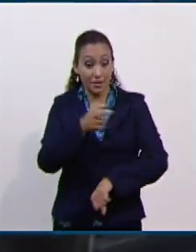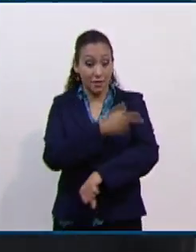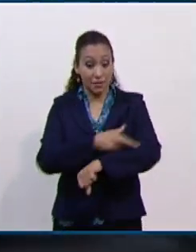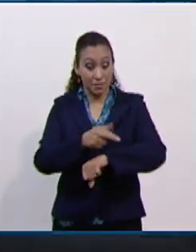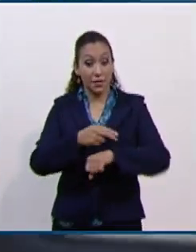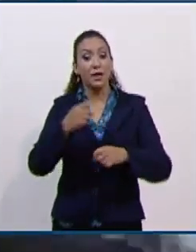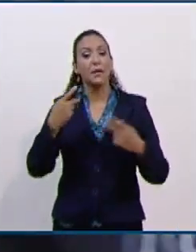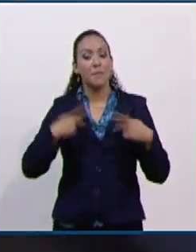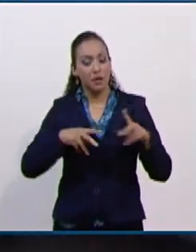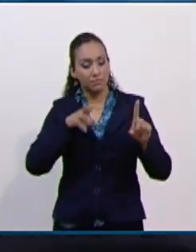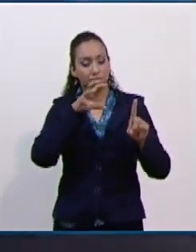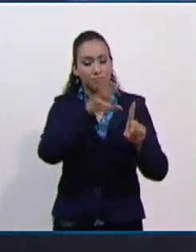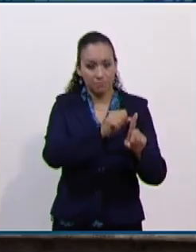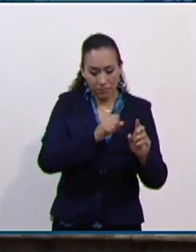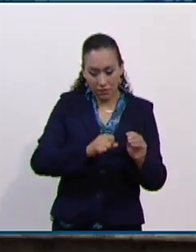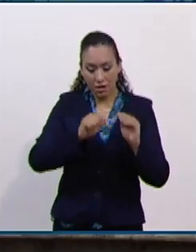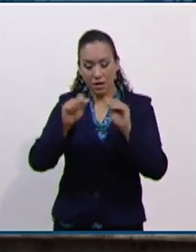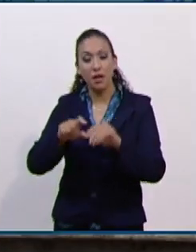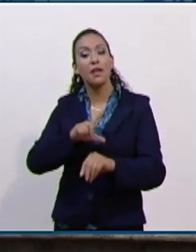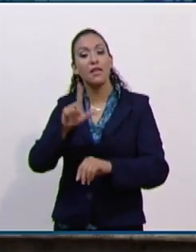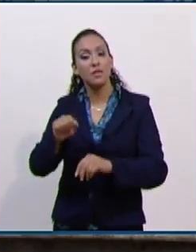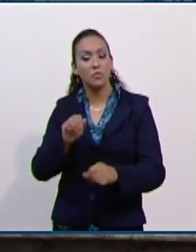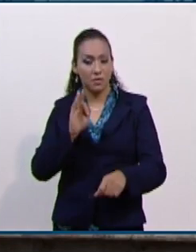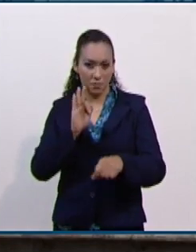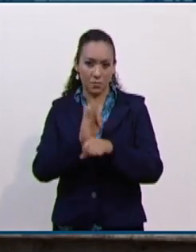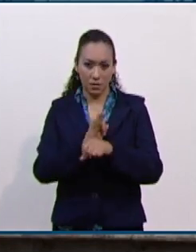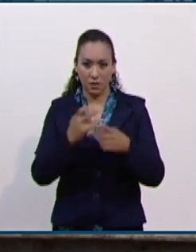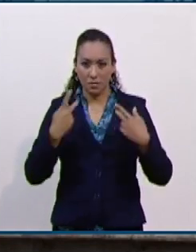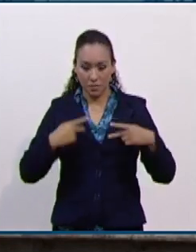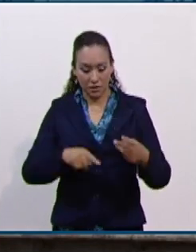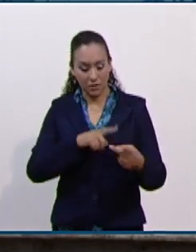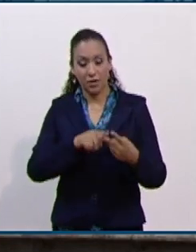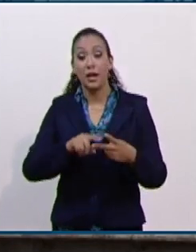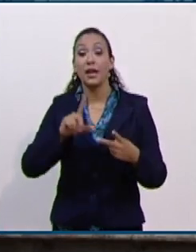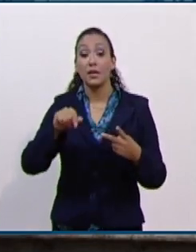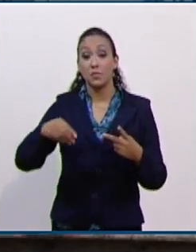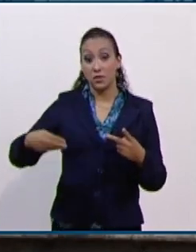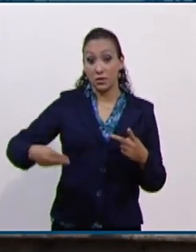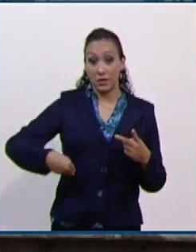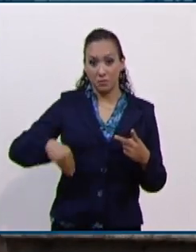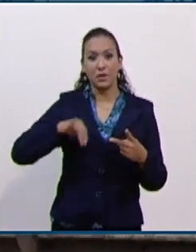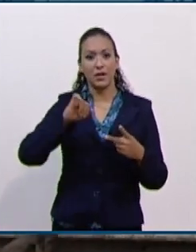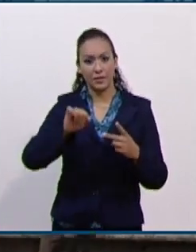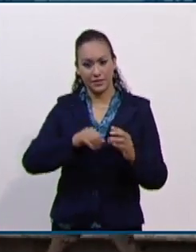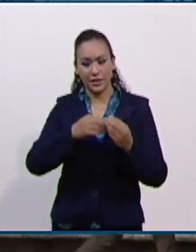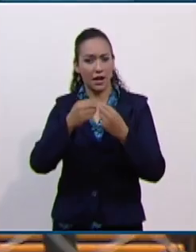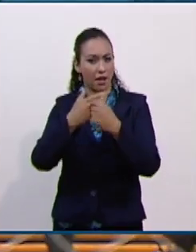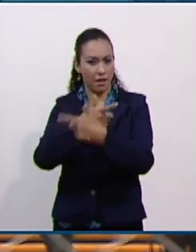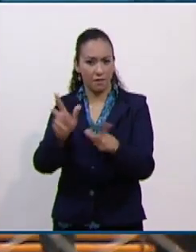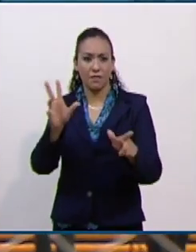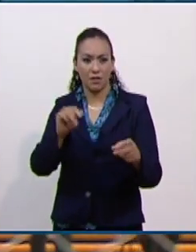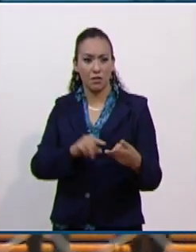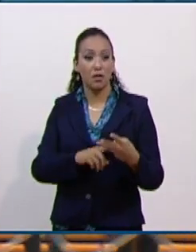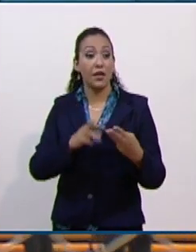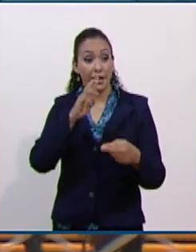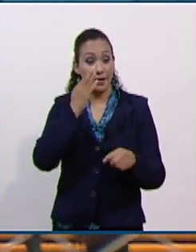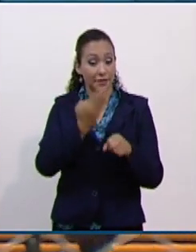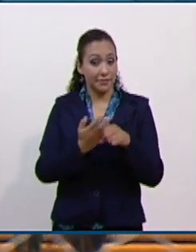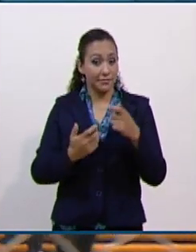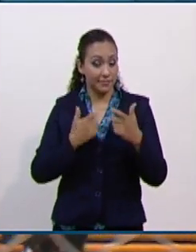conclusión, esclarecer los hechos, proteger al inocente, que el culpable no quede impune y que los daños causados por el delito se